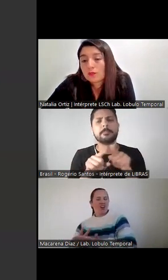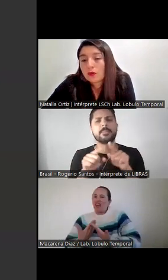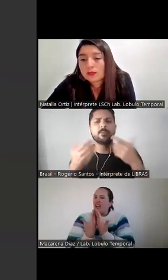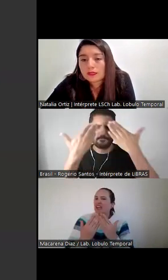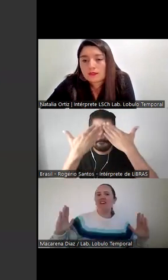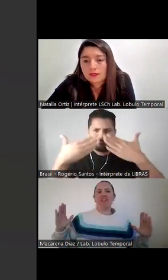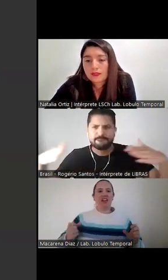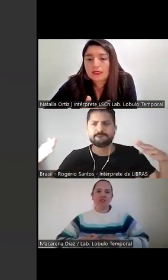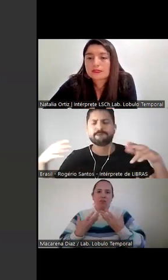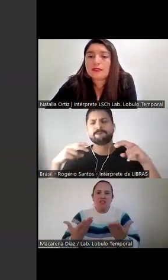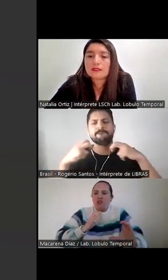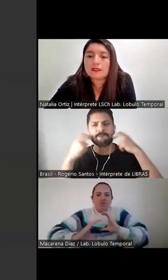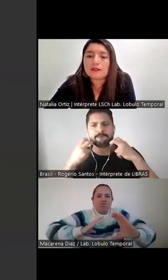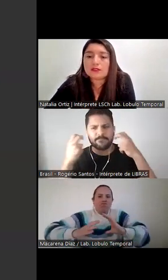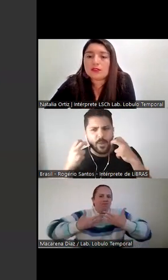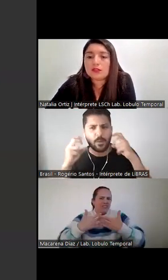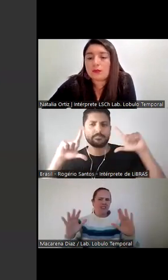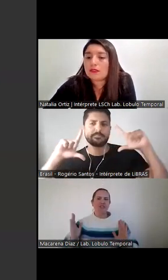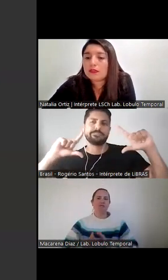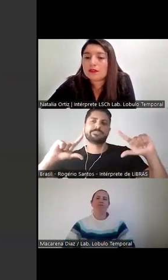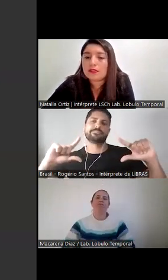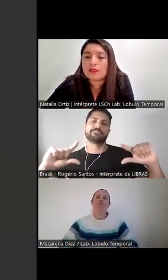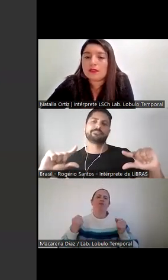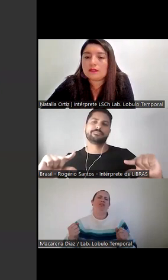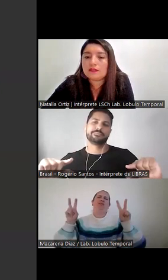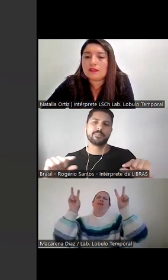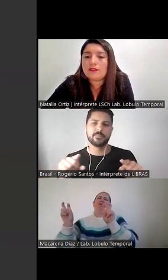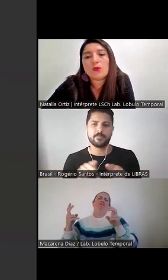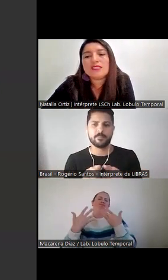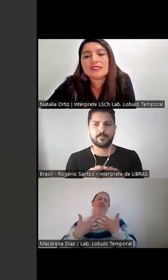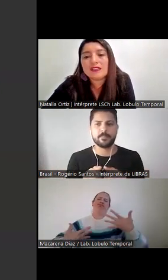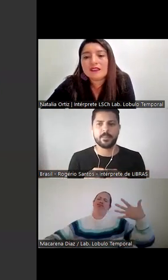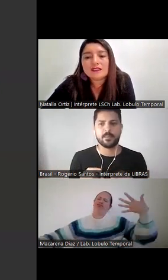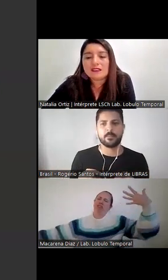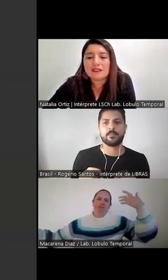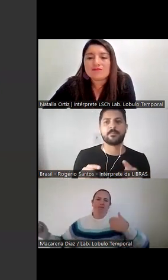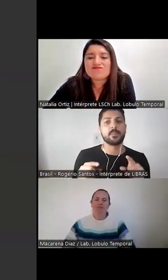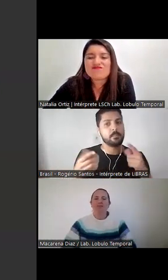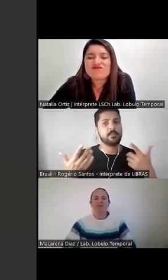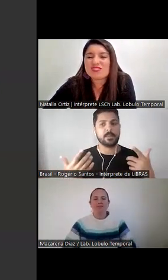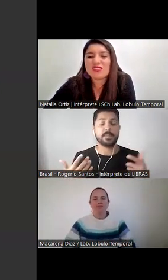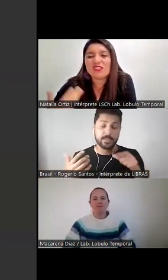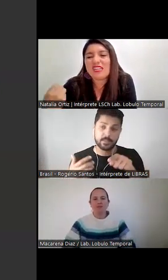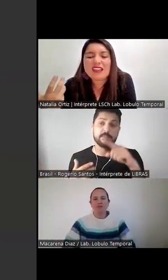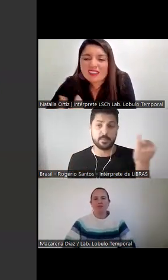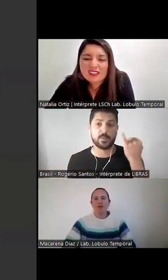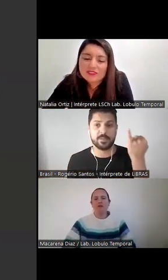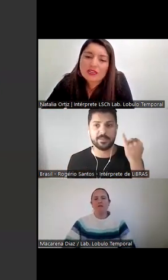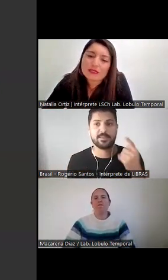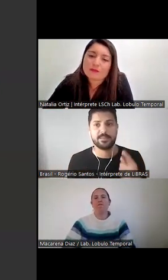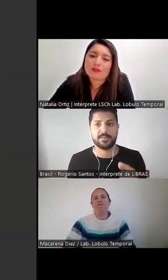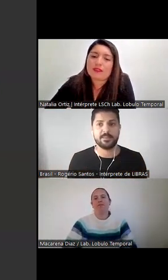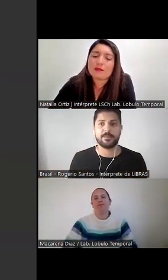nosotros nos dimos cuenta a través de esas reflexiones, comentarios, que la vergüenza no tiene cabida